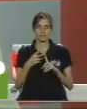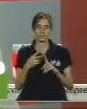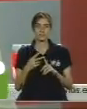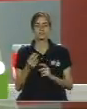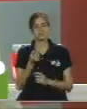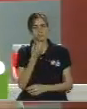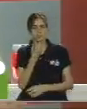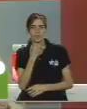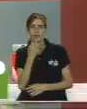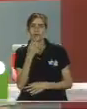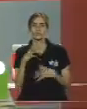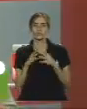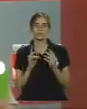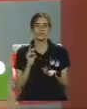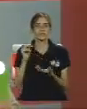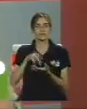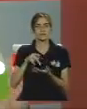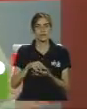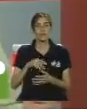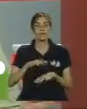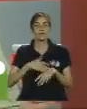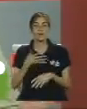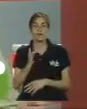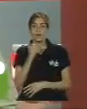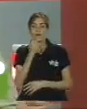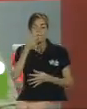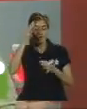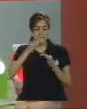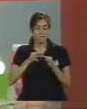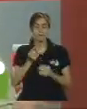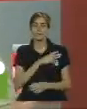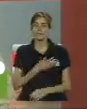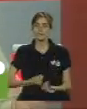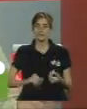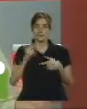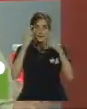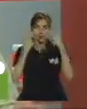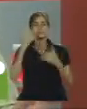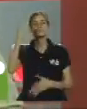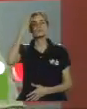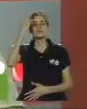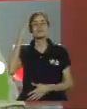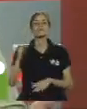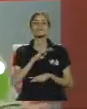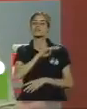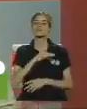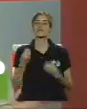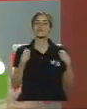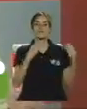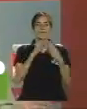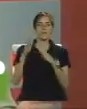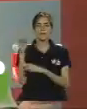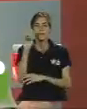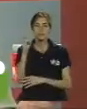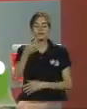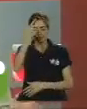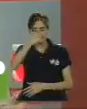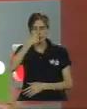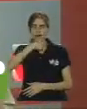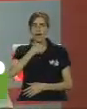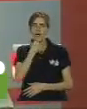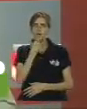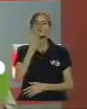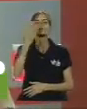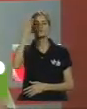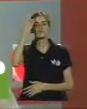bien y la gente está participando porque tiene fe en el comandante presidente Chávez, porque sabe que la gran misión Vivienda Venezuela es en serio,